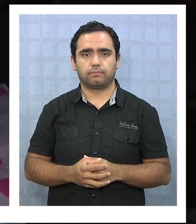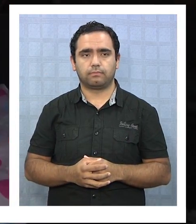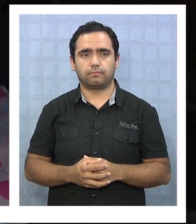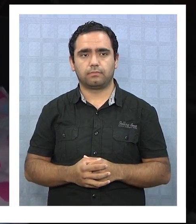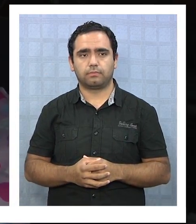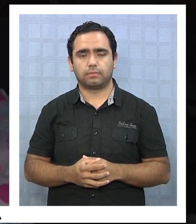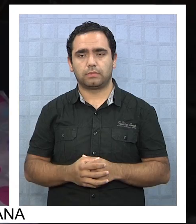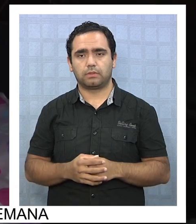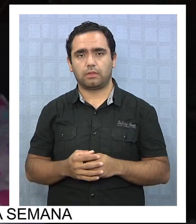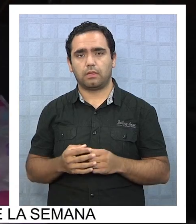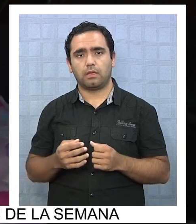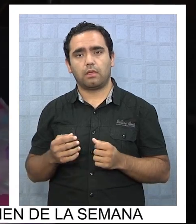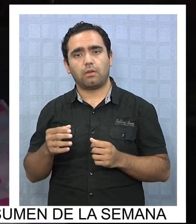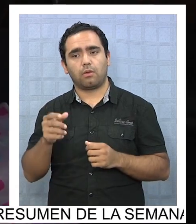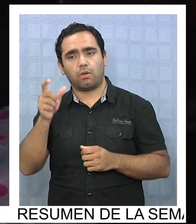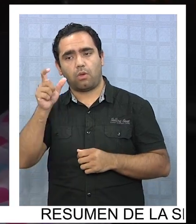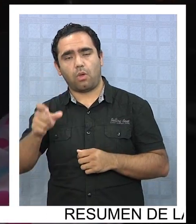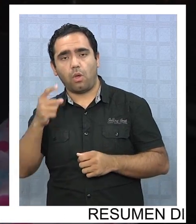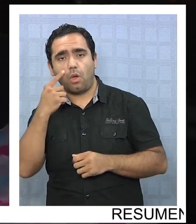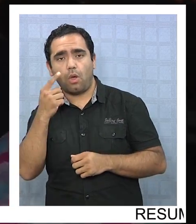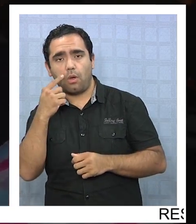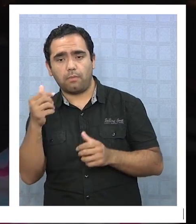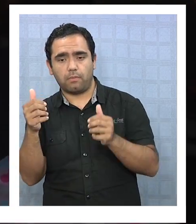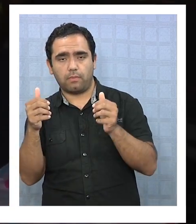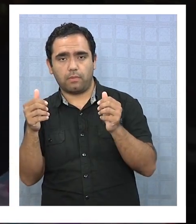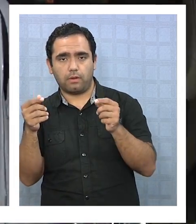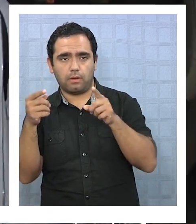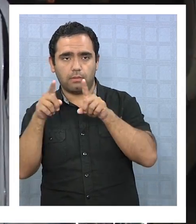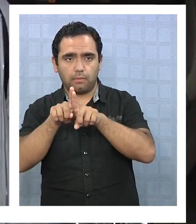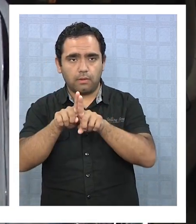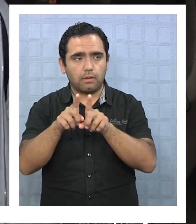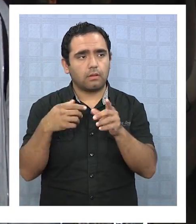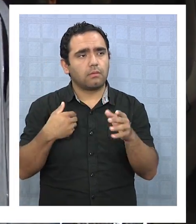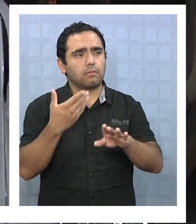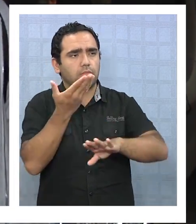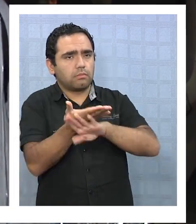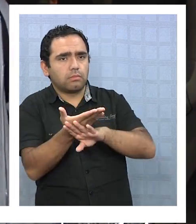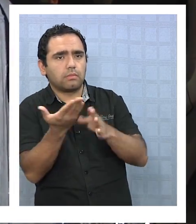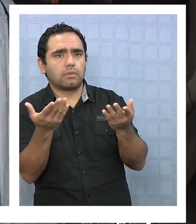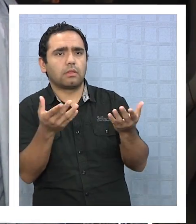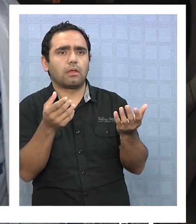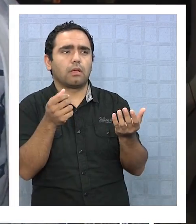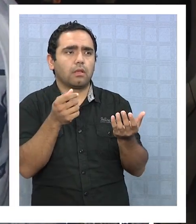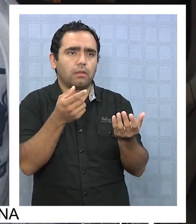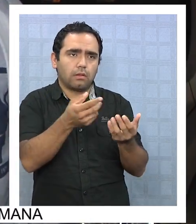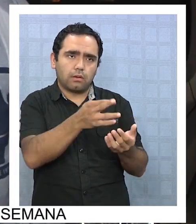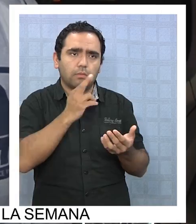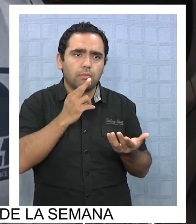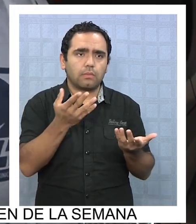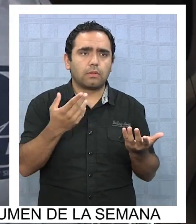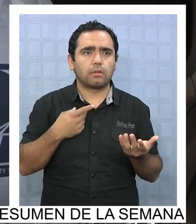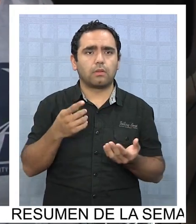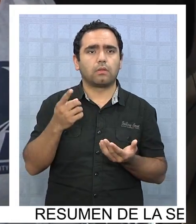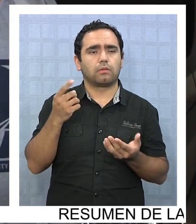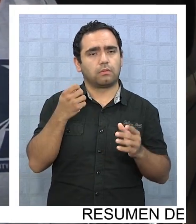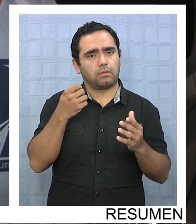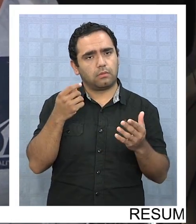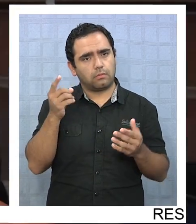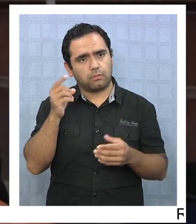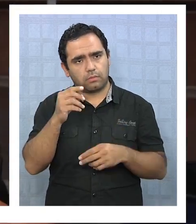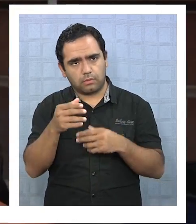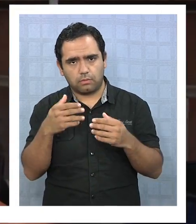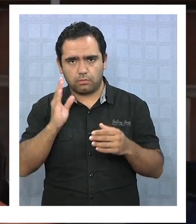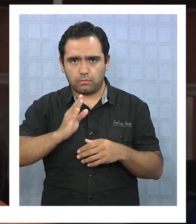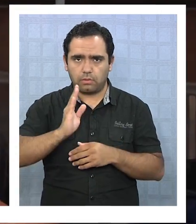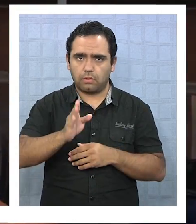Su pareja pide explicaciones a la autoridad por el actuar de la Fuerza Pública y no descarta llegar hasta las últimas consecuencias. Me tiene destrozado y